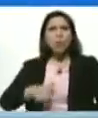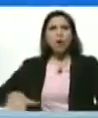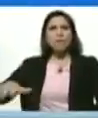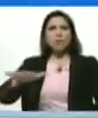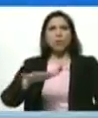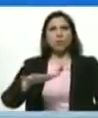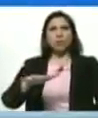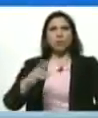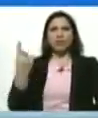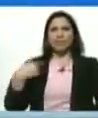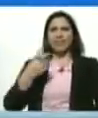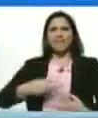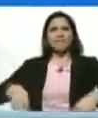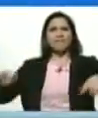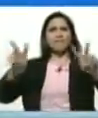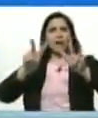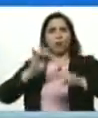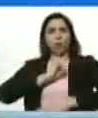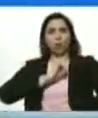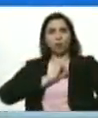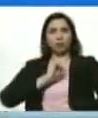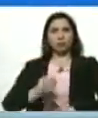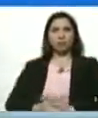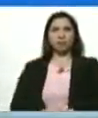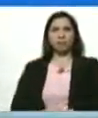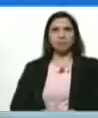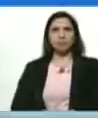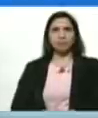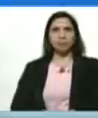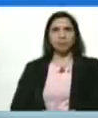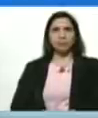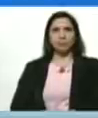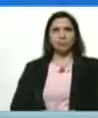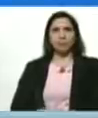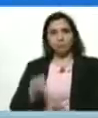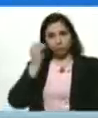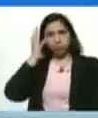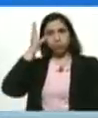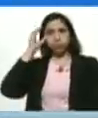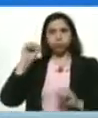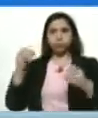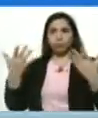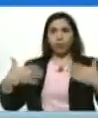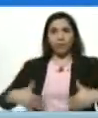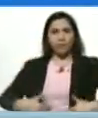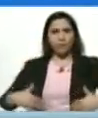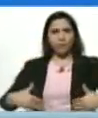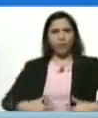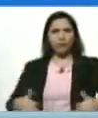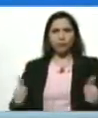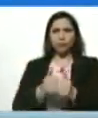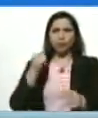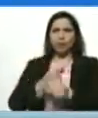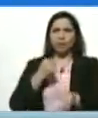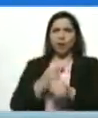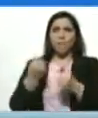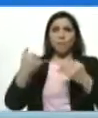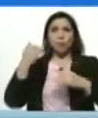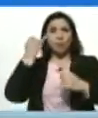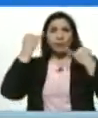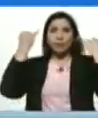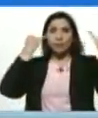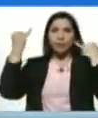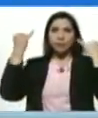que tiene valores y que es capaz de lograr con esfuerzo con trabajo con mucha inteligencia